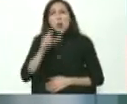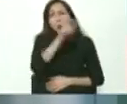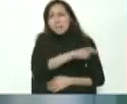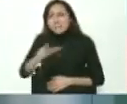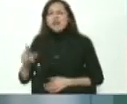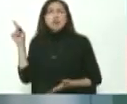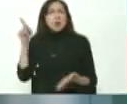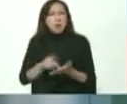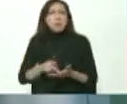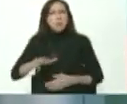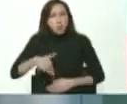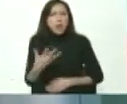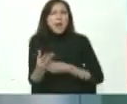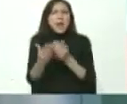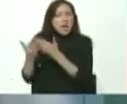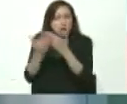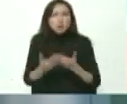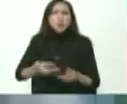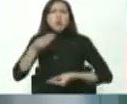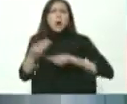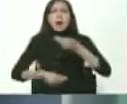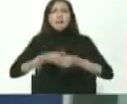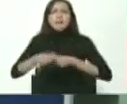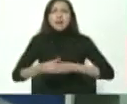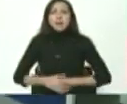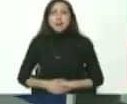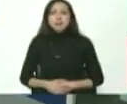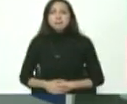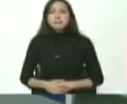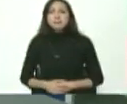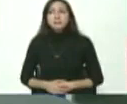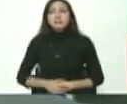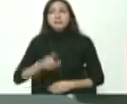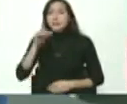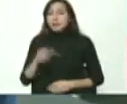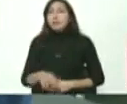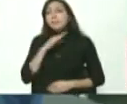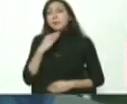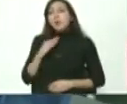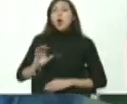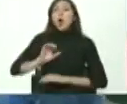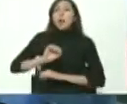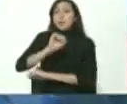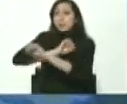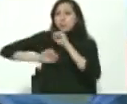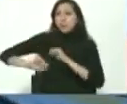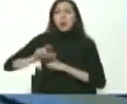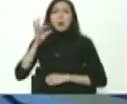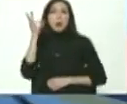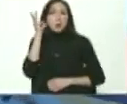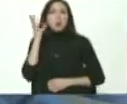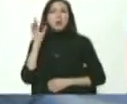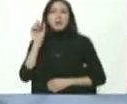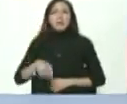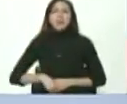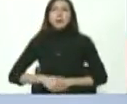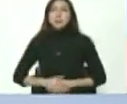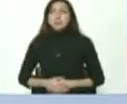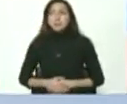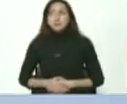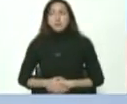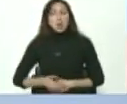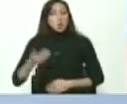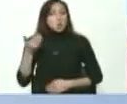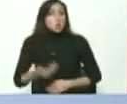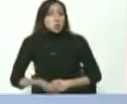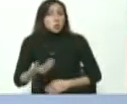principales exámenes que se realiza en vista a detectar esta patología en la mujer. Gracias, licenciado. Fíjense algo